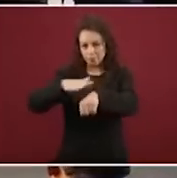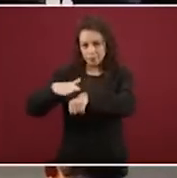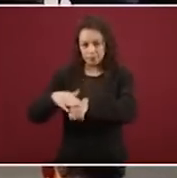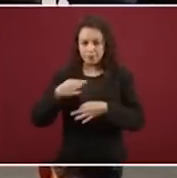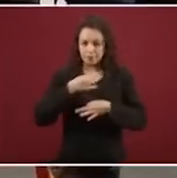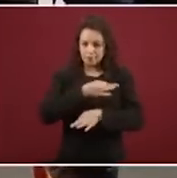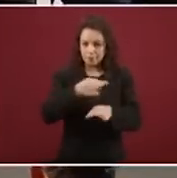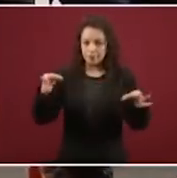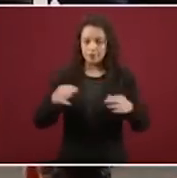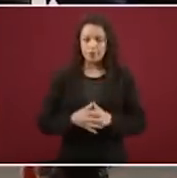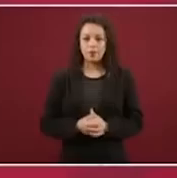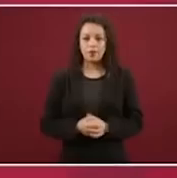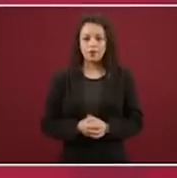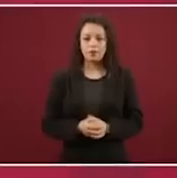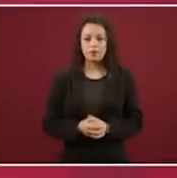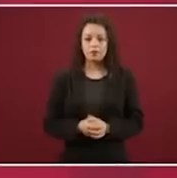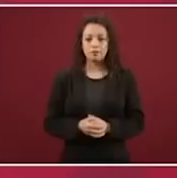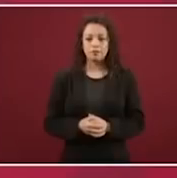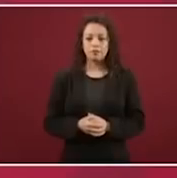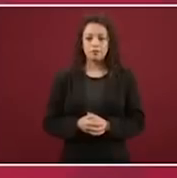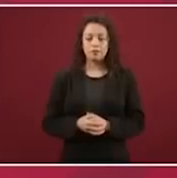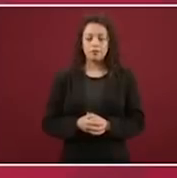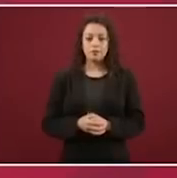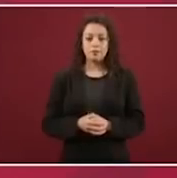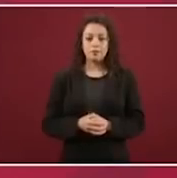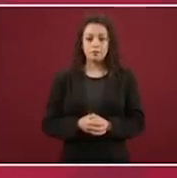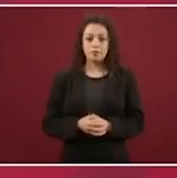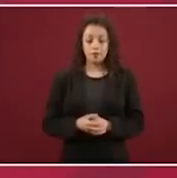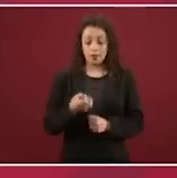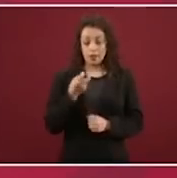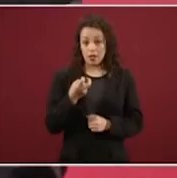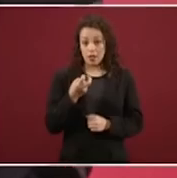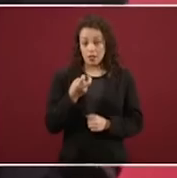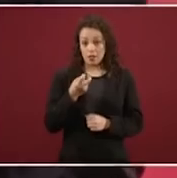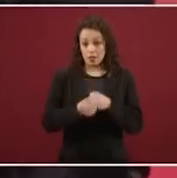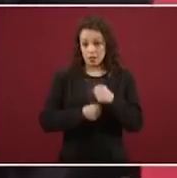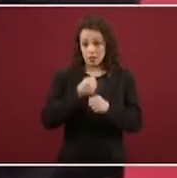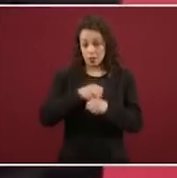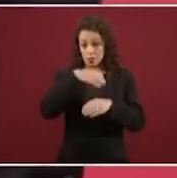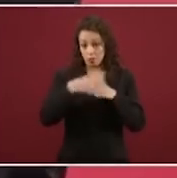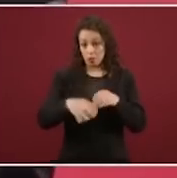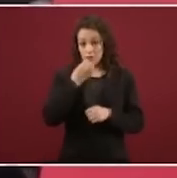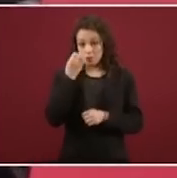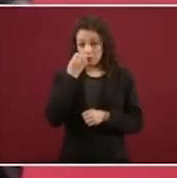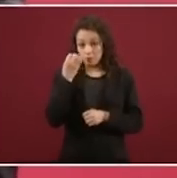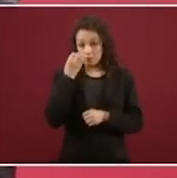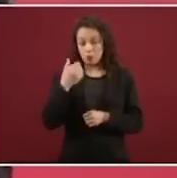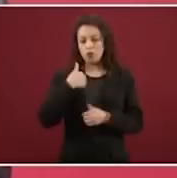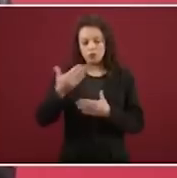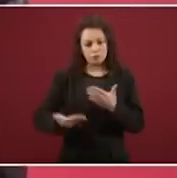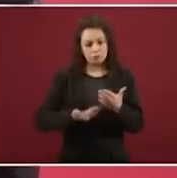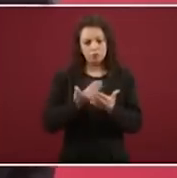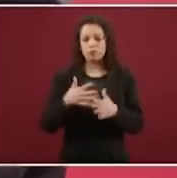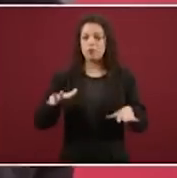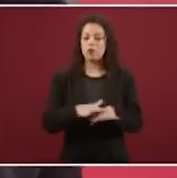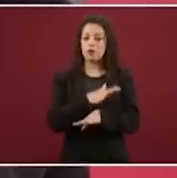que, terminando el ciclo escolar actual, voy a proponer reformas,